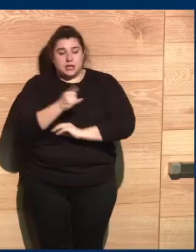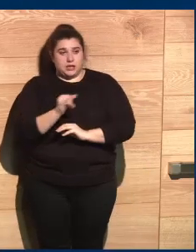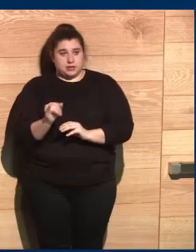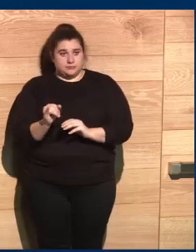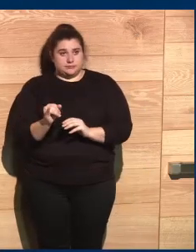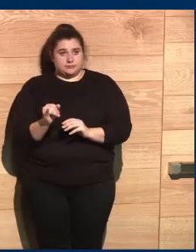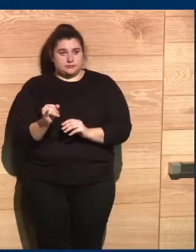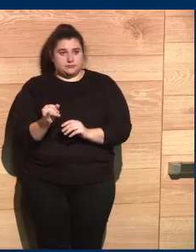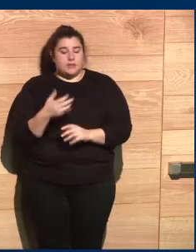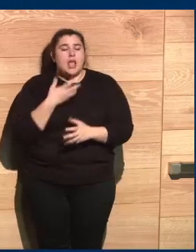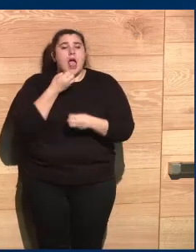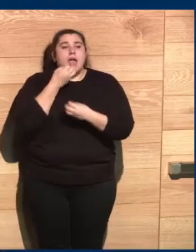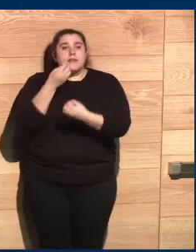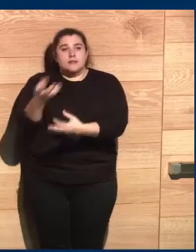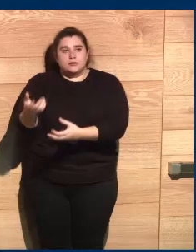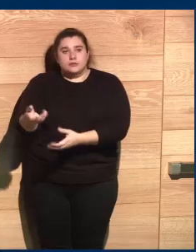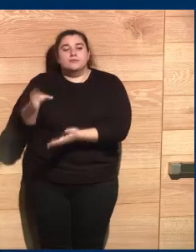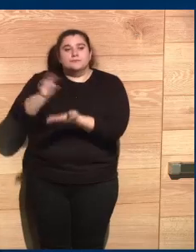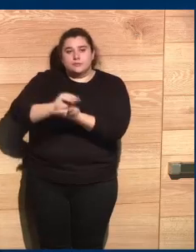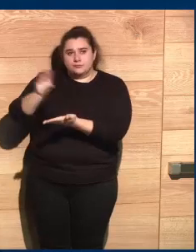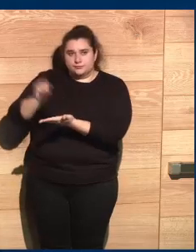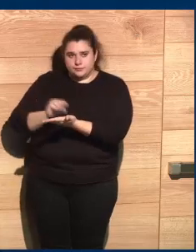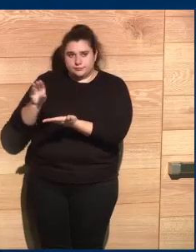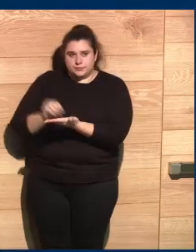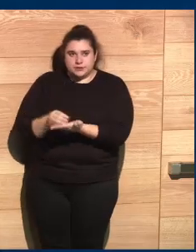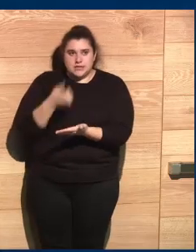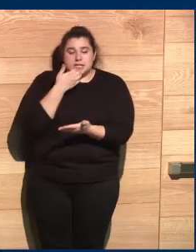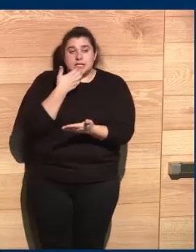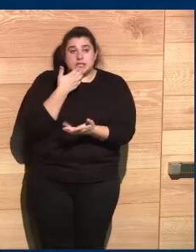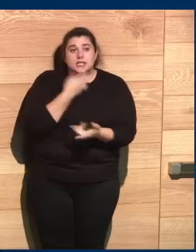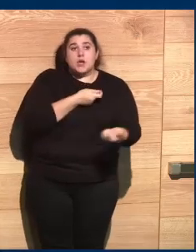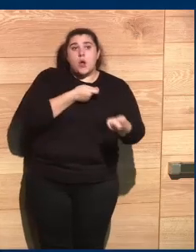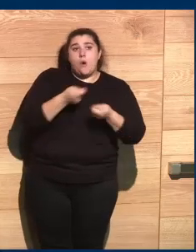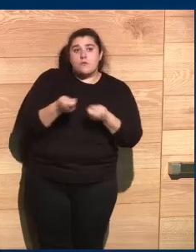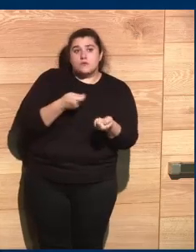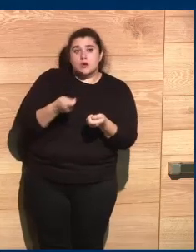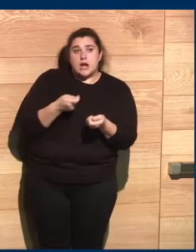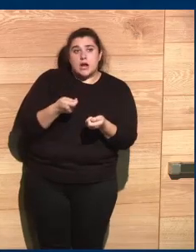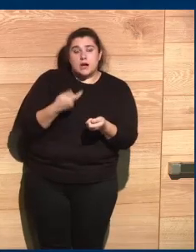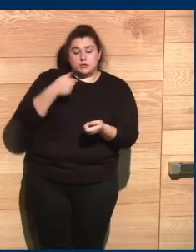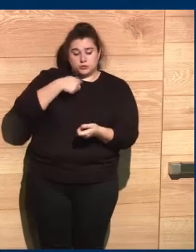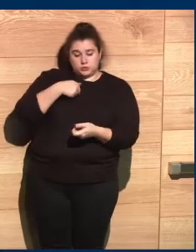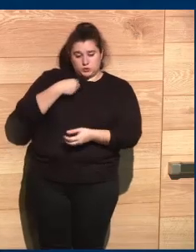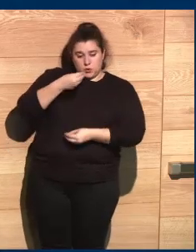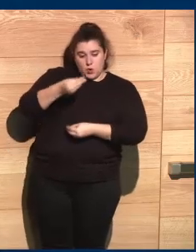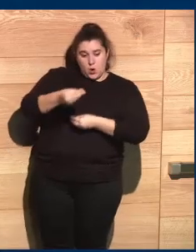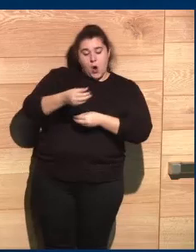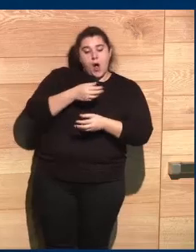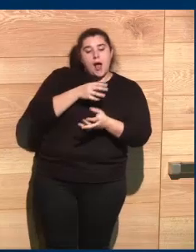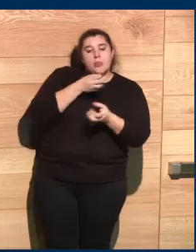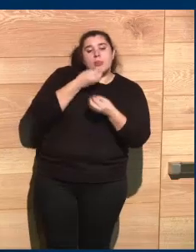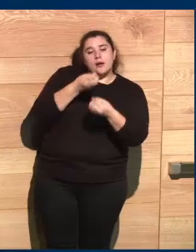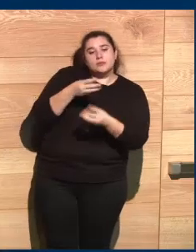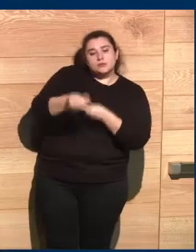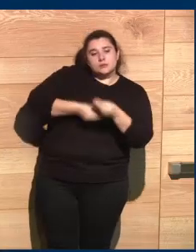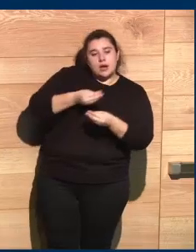con éxito y que extrae datos. Lo primero que te voy a decir, si tú quieres regular la manera en la que yo utilizo datos, es que yo los datos los utilizo